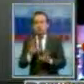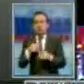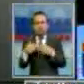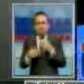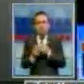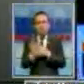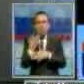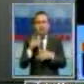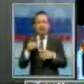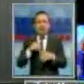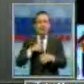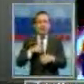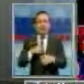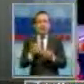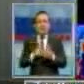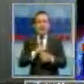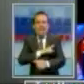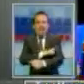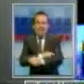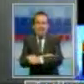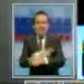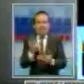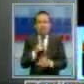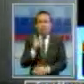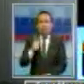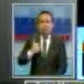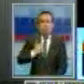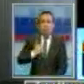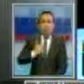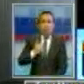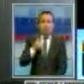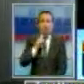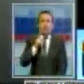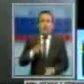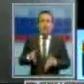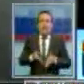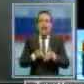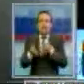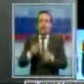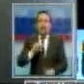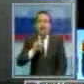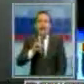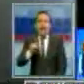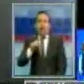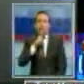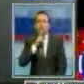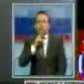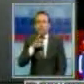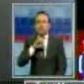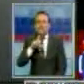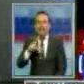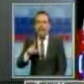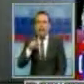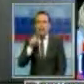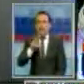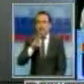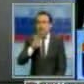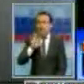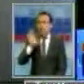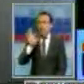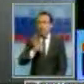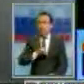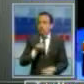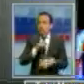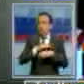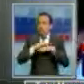eso? No es que no me haya desilusionado, sino que sencillamente no cumplió. Lo mismo que el Camino Austral, en el cual tenemos 34% de la superficie de